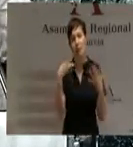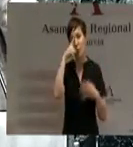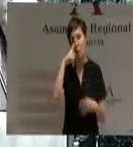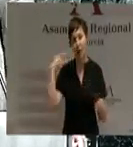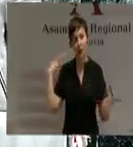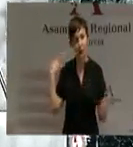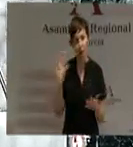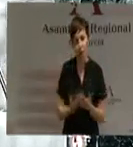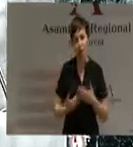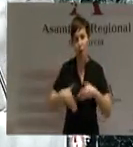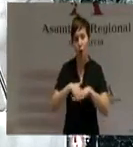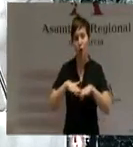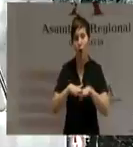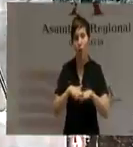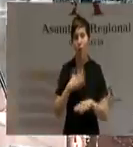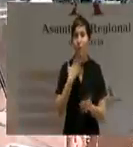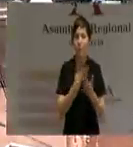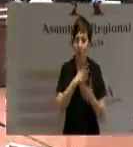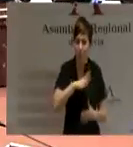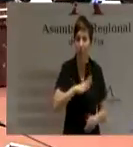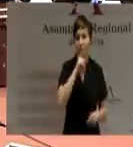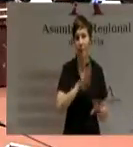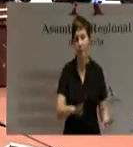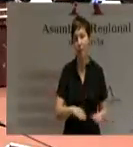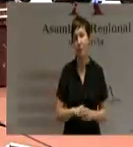Para hacer alguna de las Señor cosas... Señor Luengo, le llamo al orden.